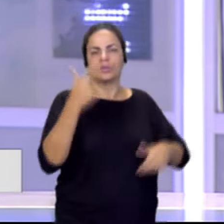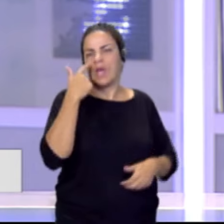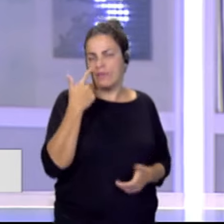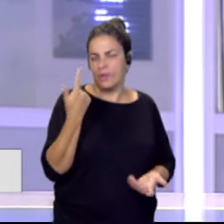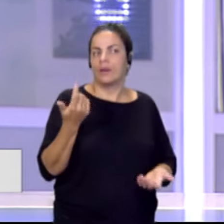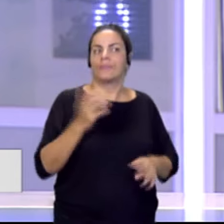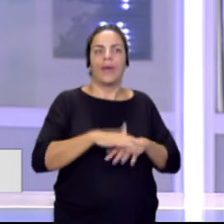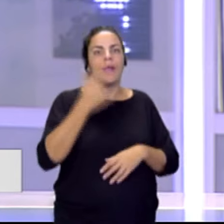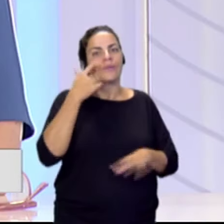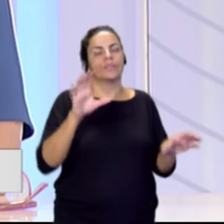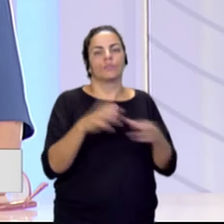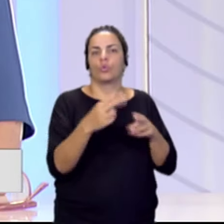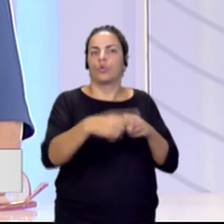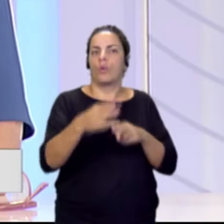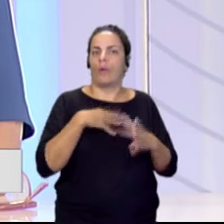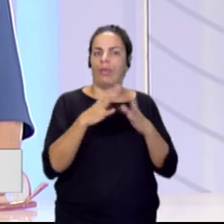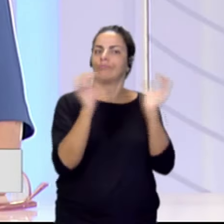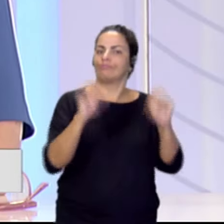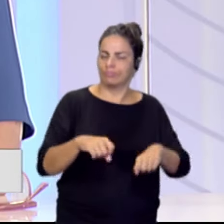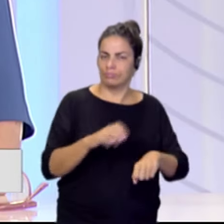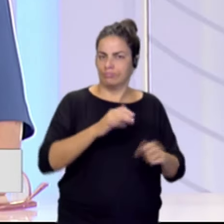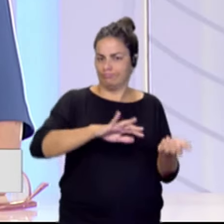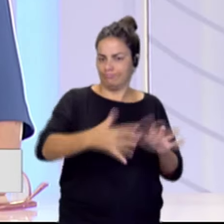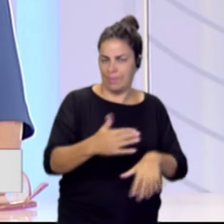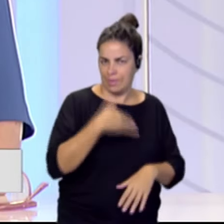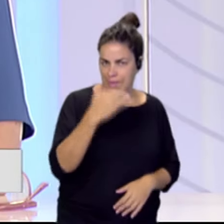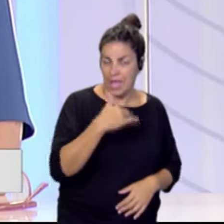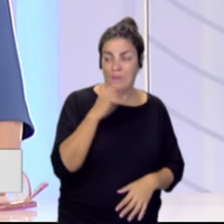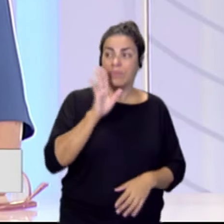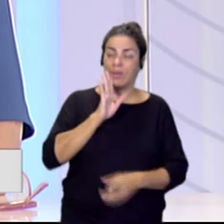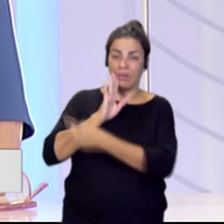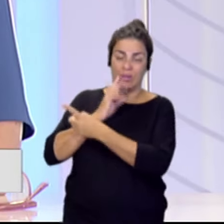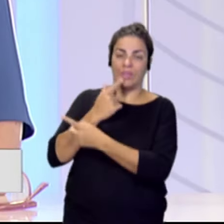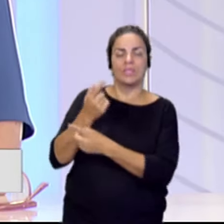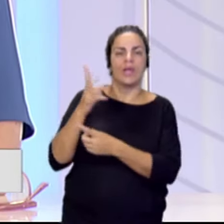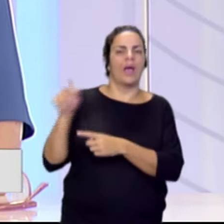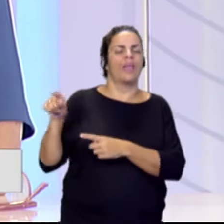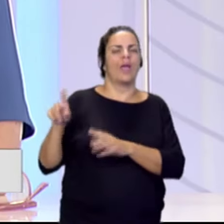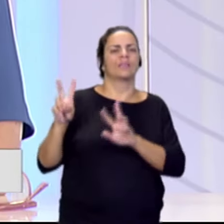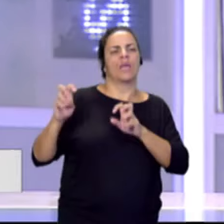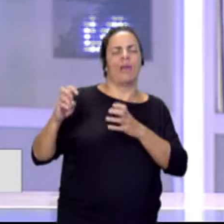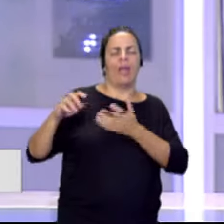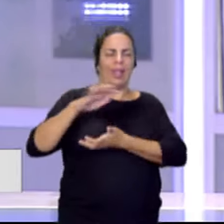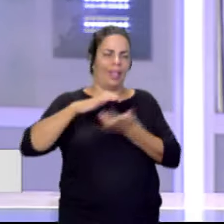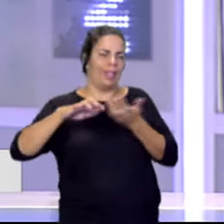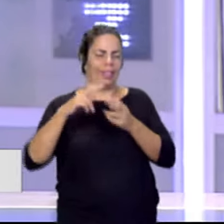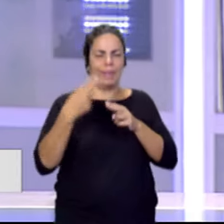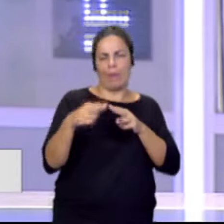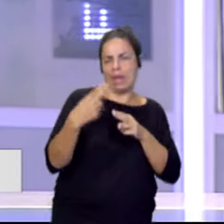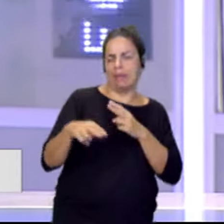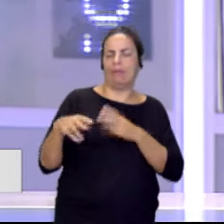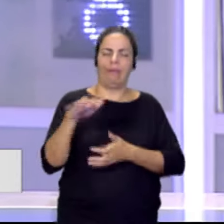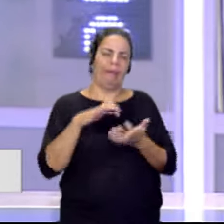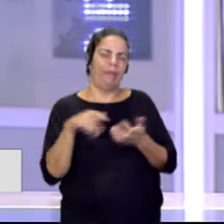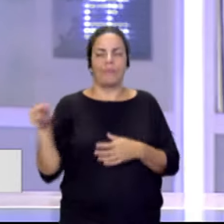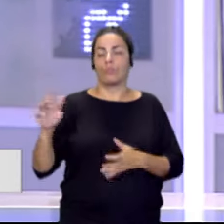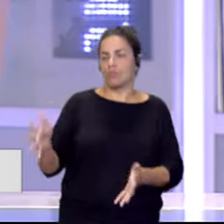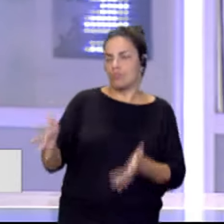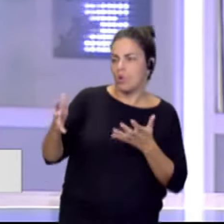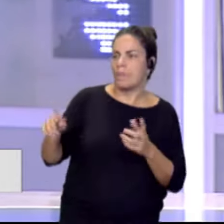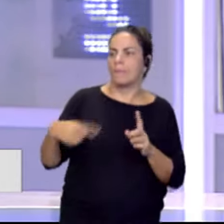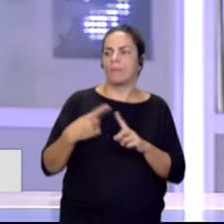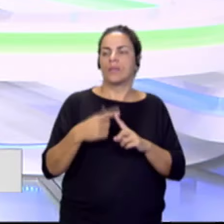de acuerdo, ¿no? Pero yo, que antes Natalia decía que a ella le encanta el tema del politiqueo y que nos